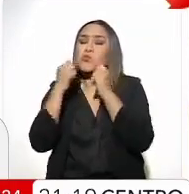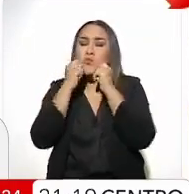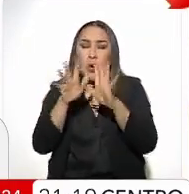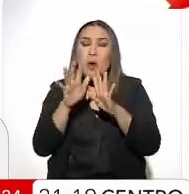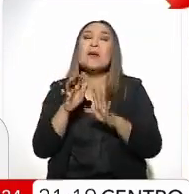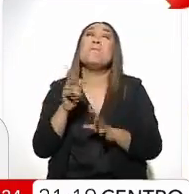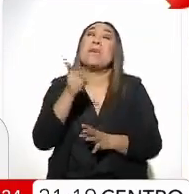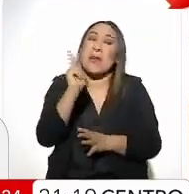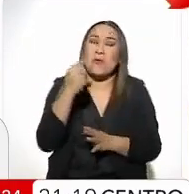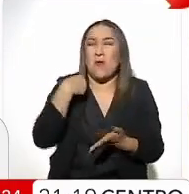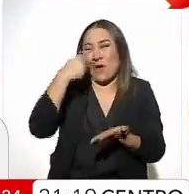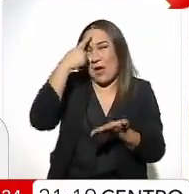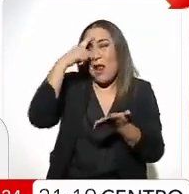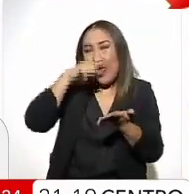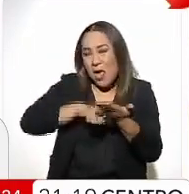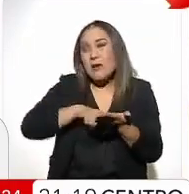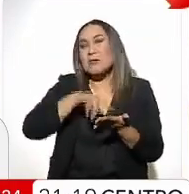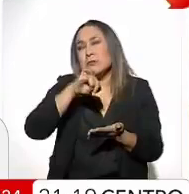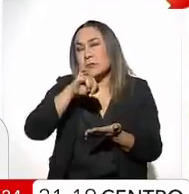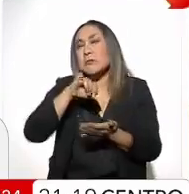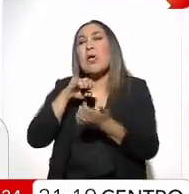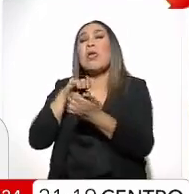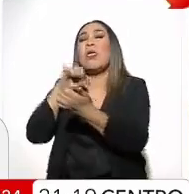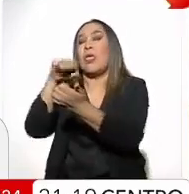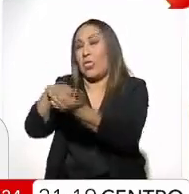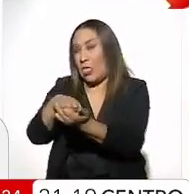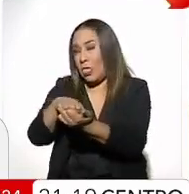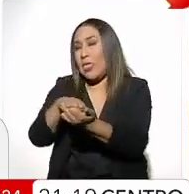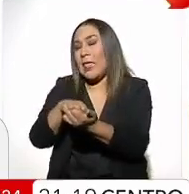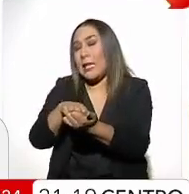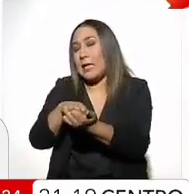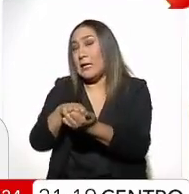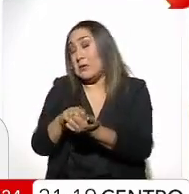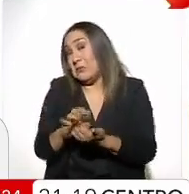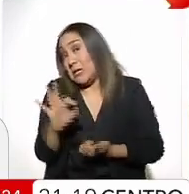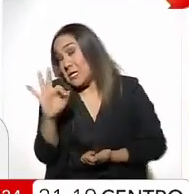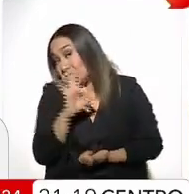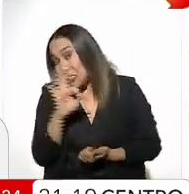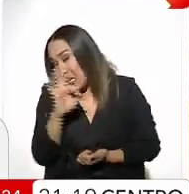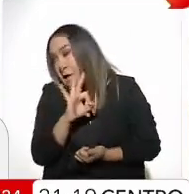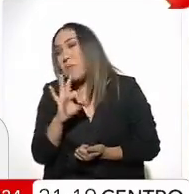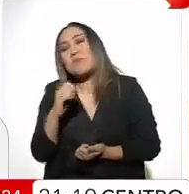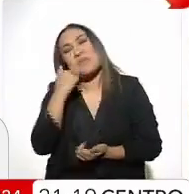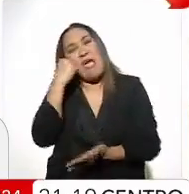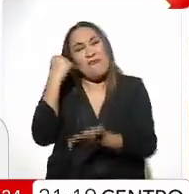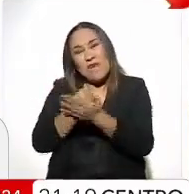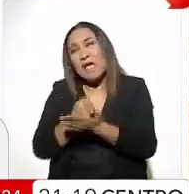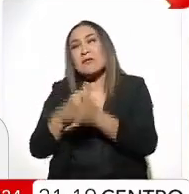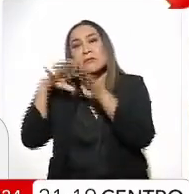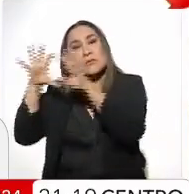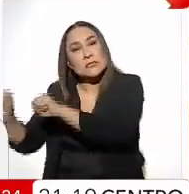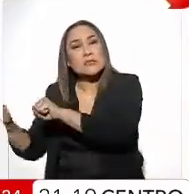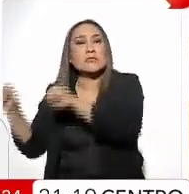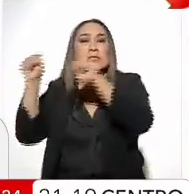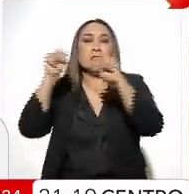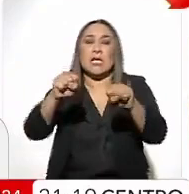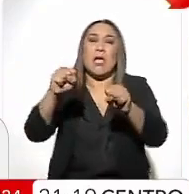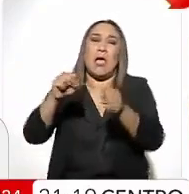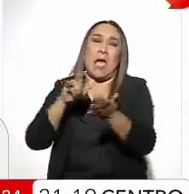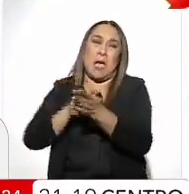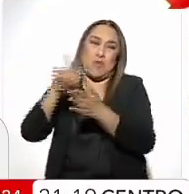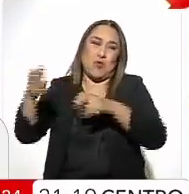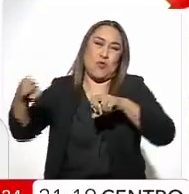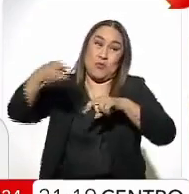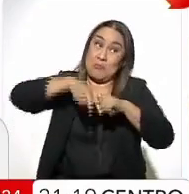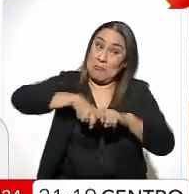un engaño. No sé si forzadamente lo subieron al avión, porque